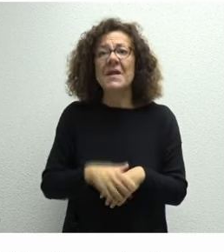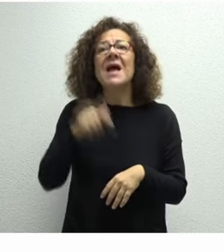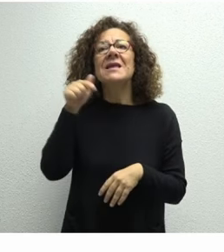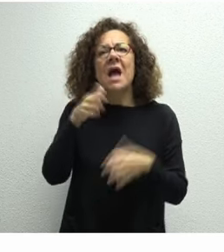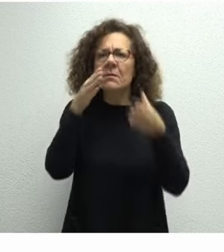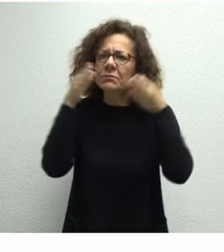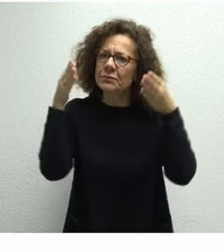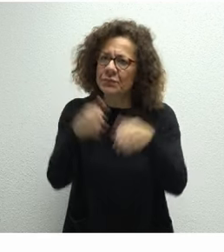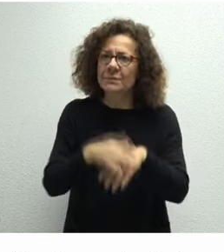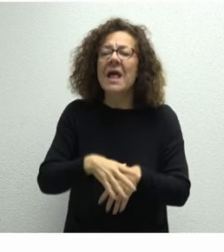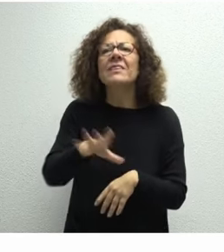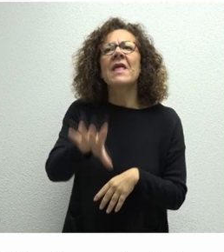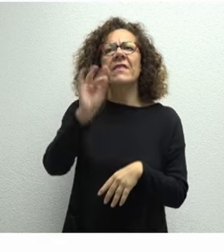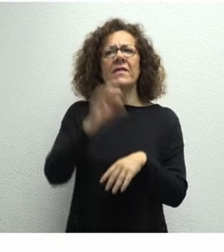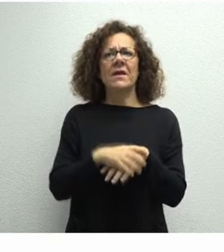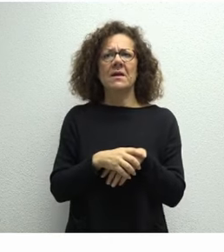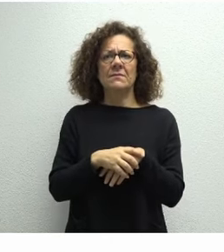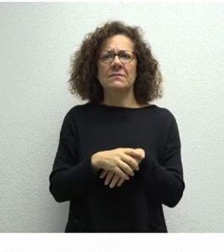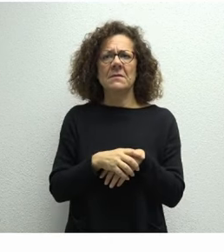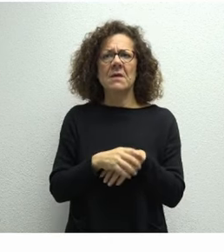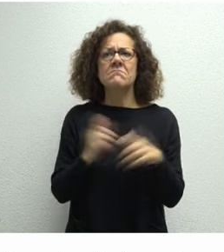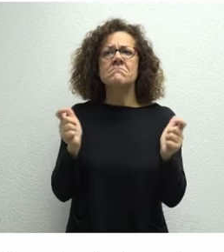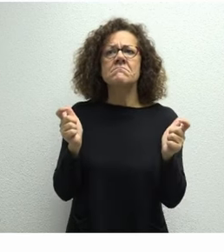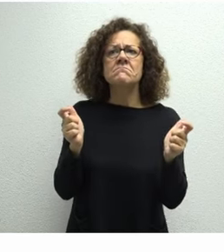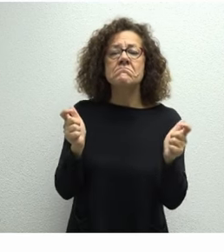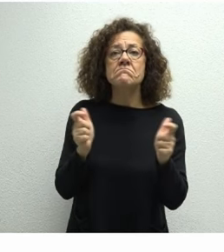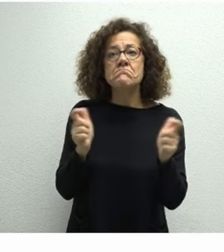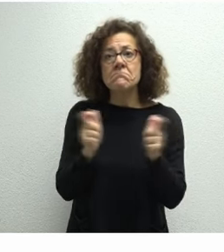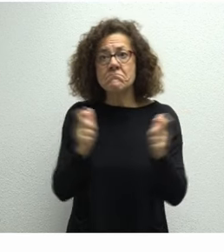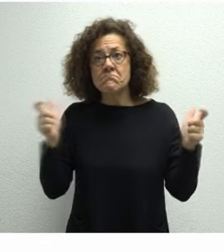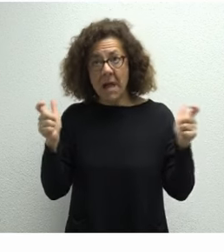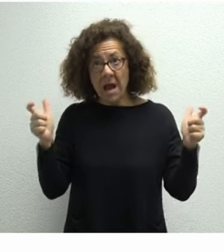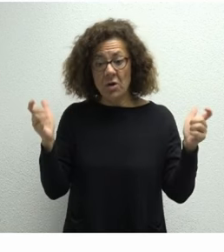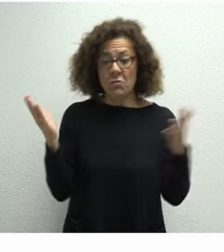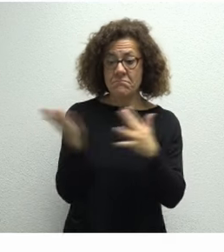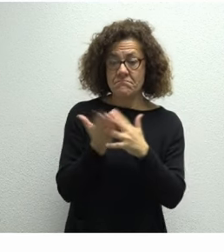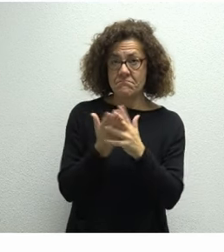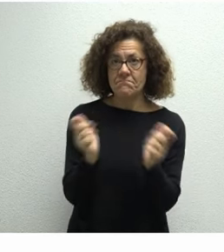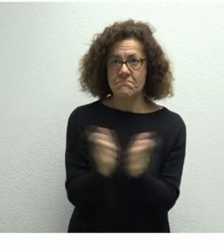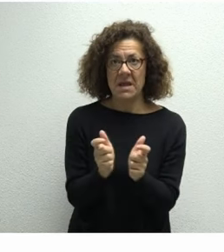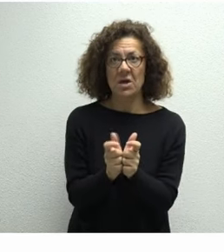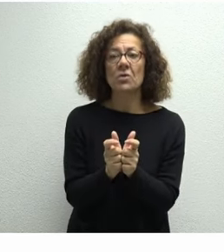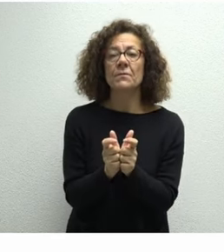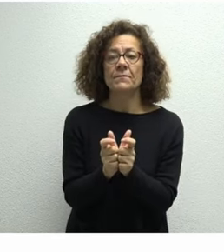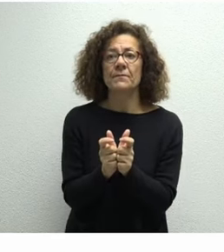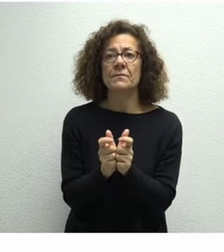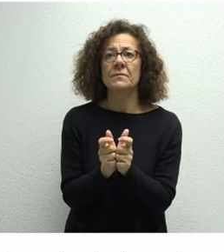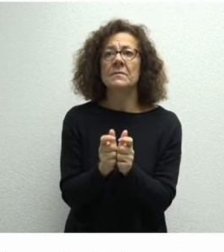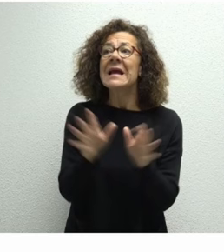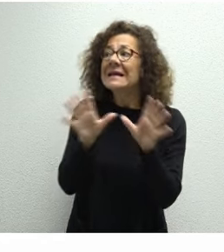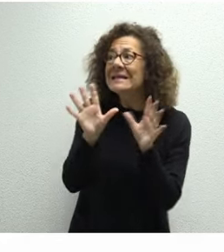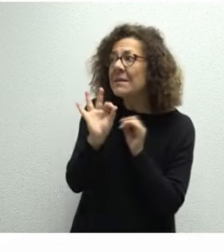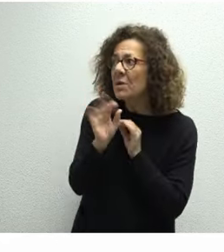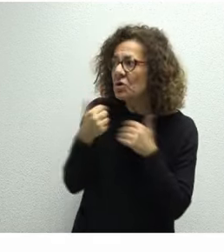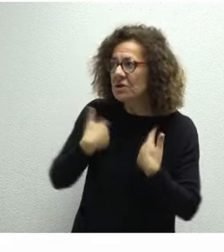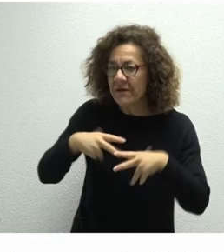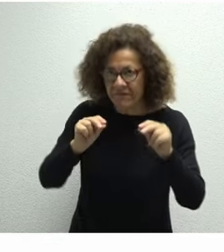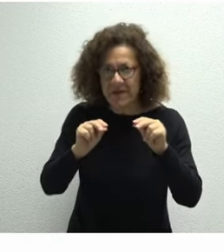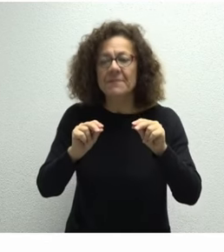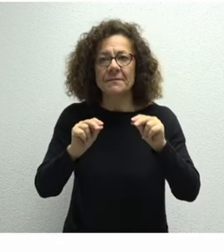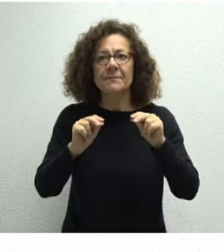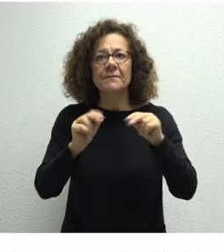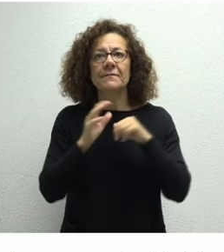donde vamos toma de decisiones meso Macro y micro Macro meso y micro me das 10 minutos y acabo